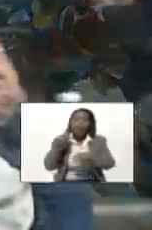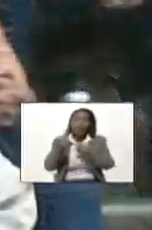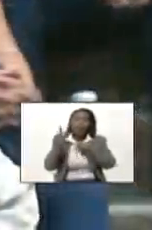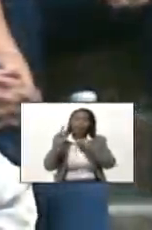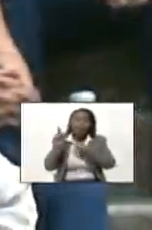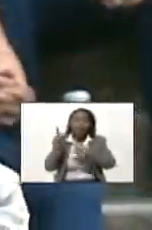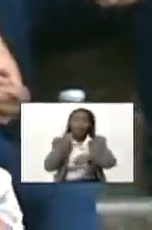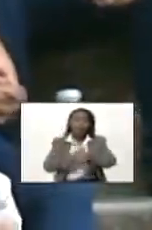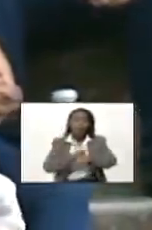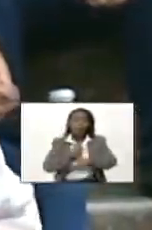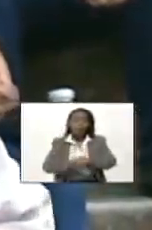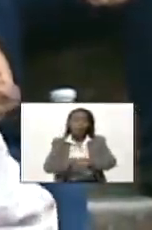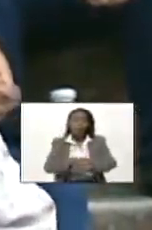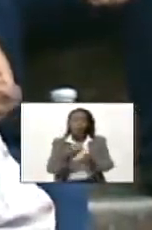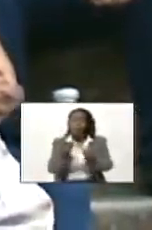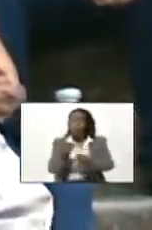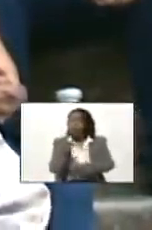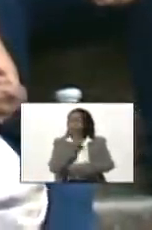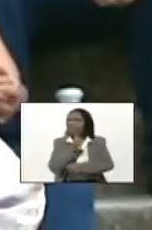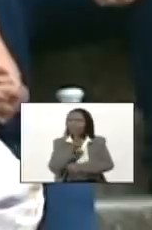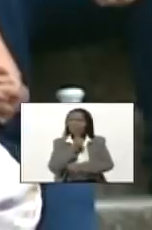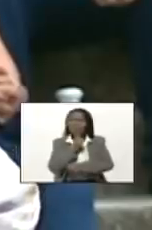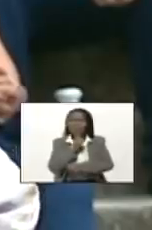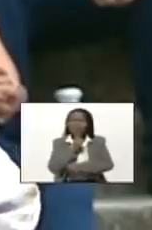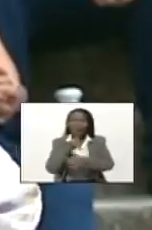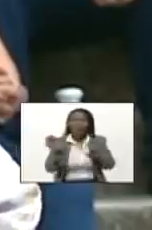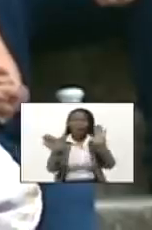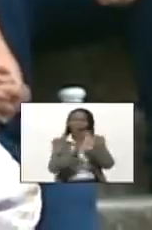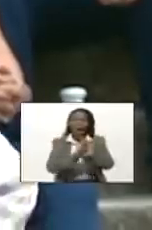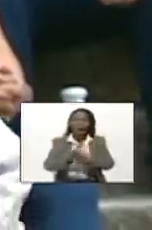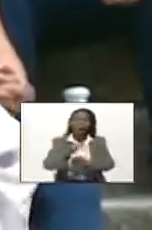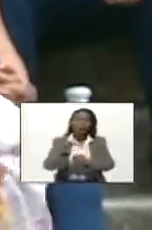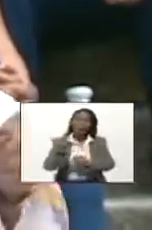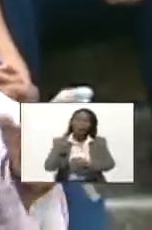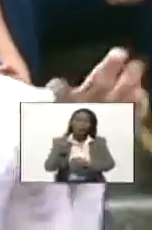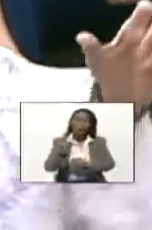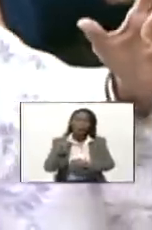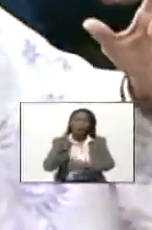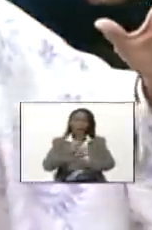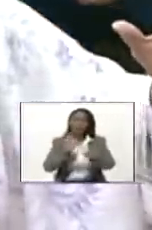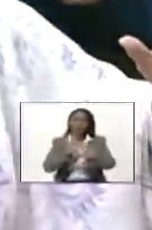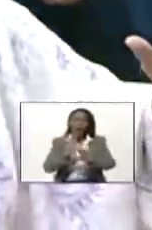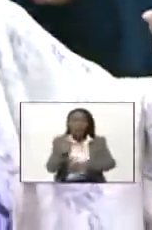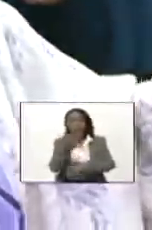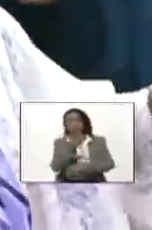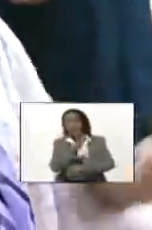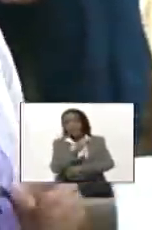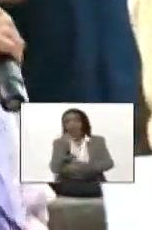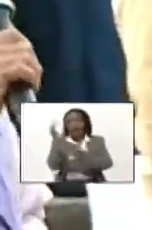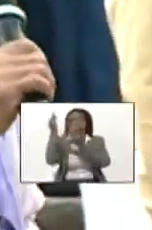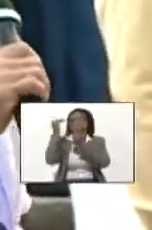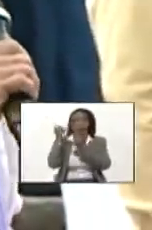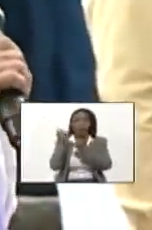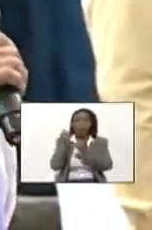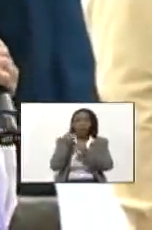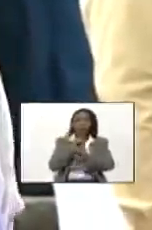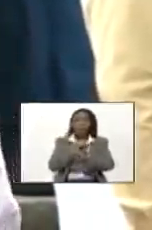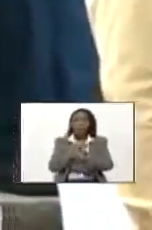ese momento tan difícil en la constituyente, que ya parecía que la esperanza se